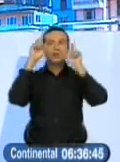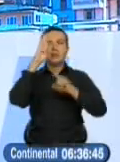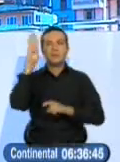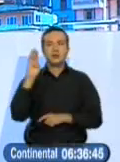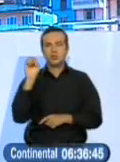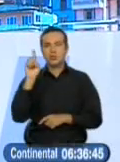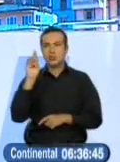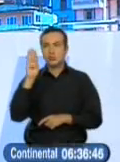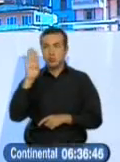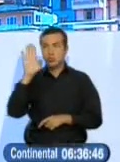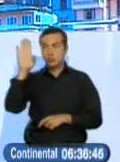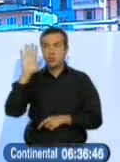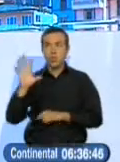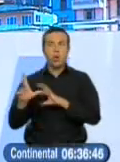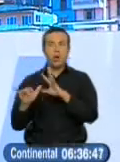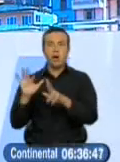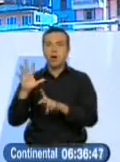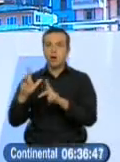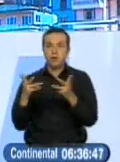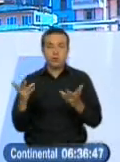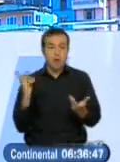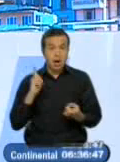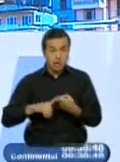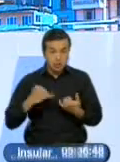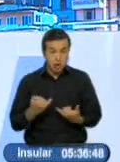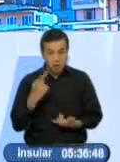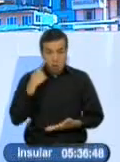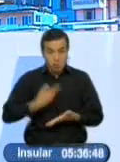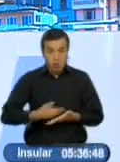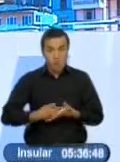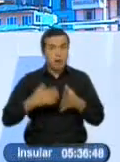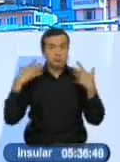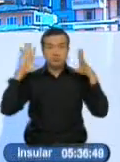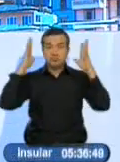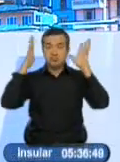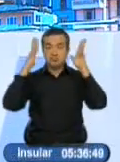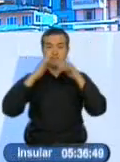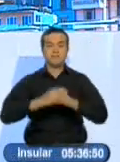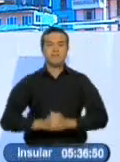de corrupción implementada en la región, sin que hasta el momento exista una prueba en su contra.